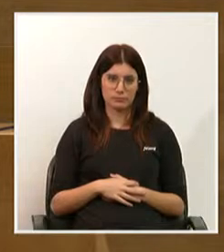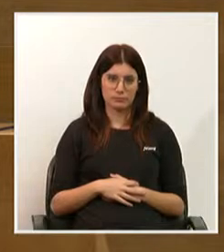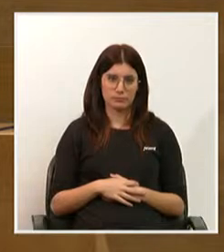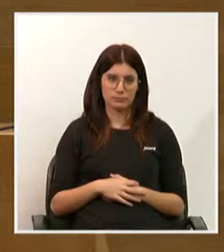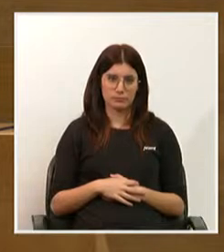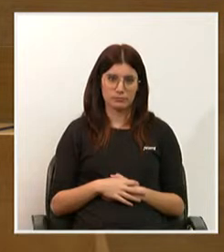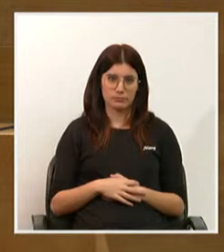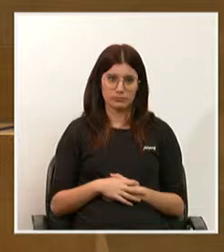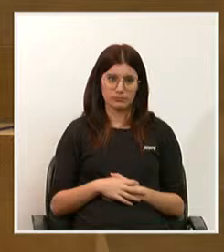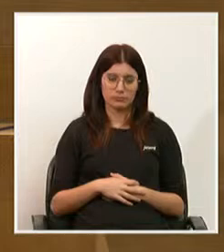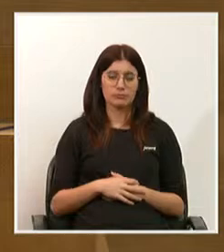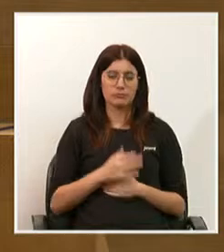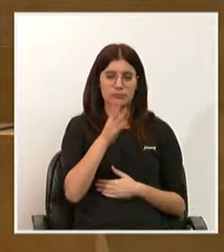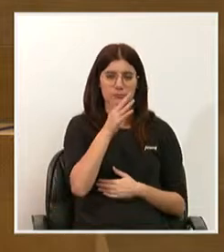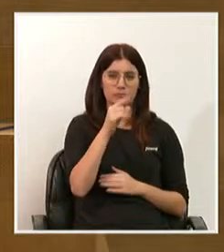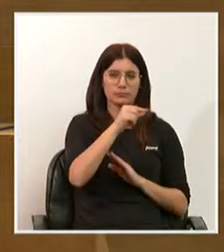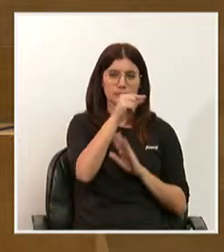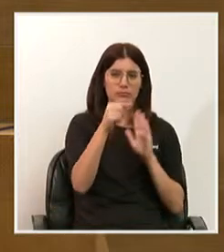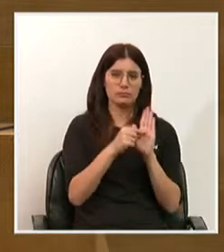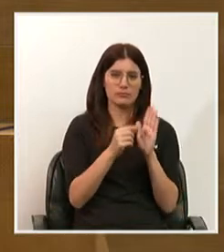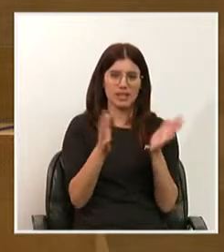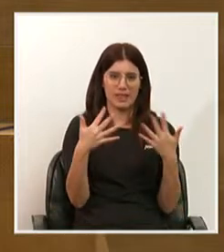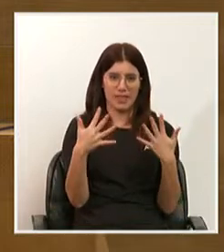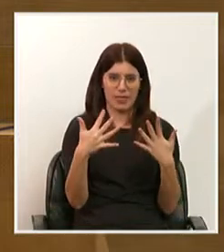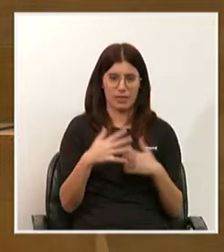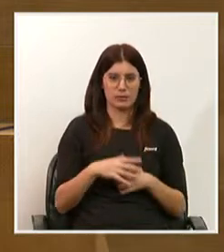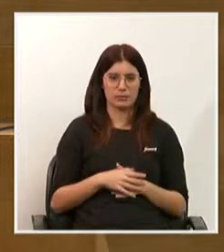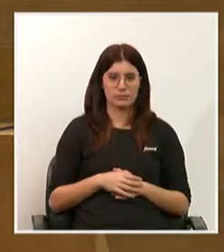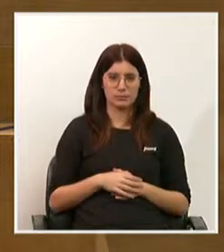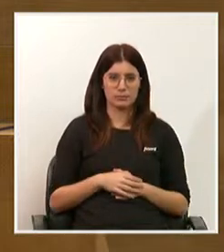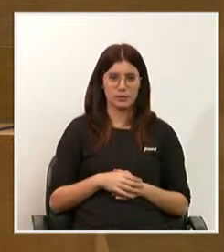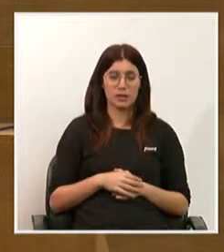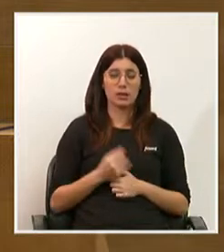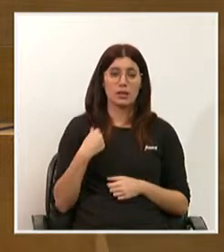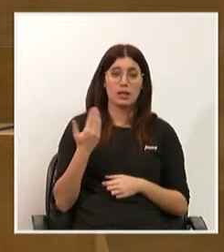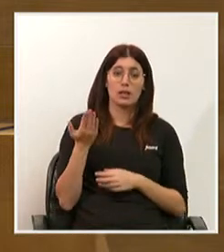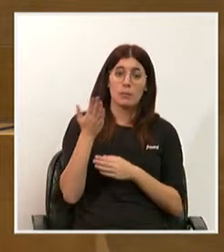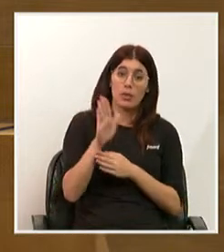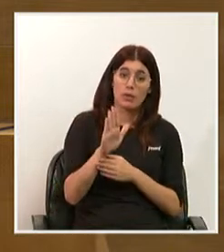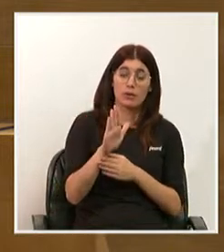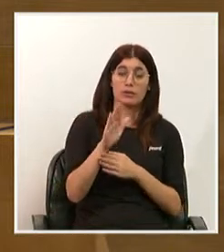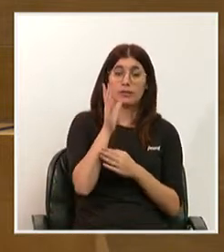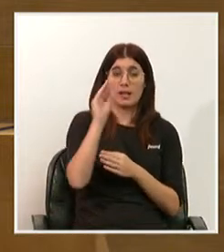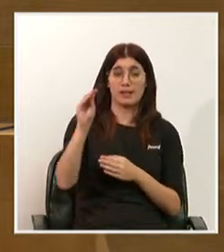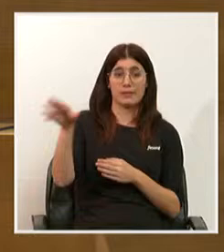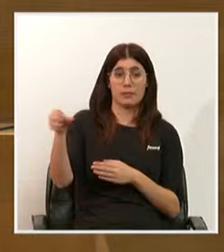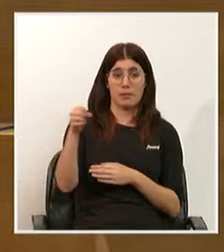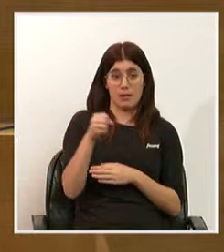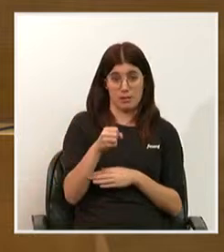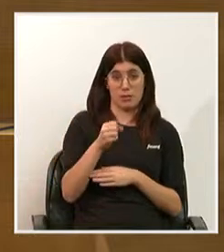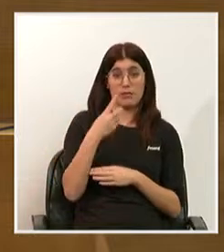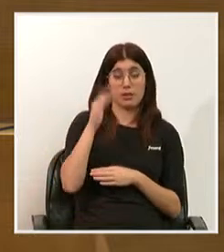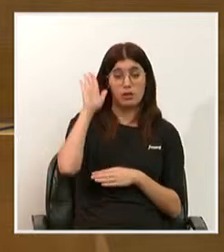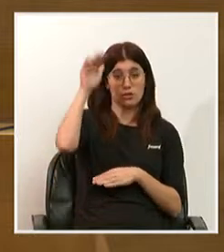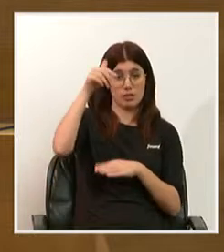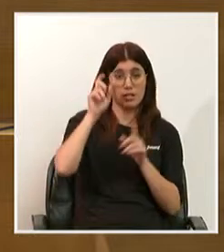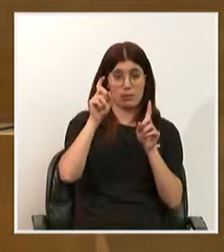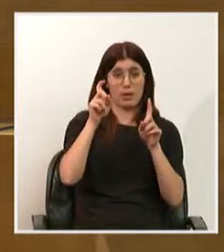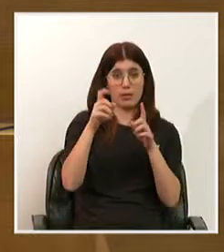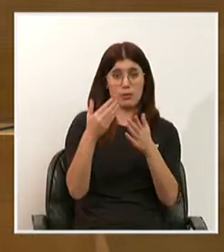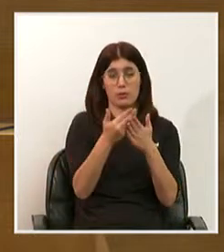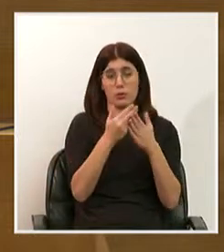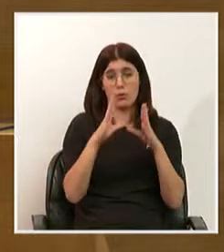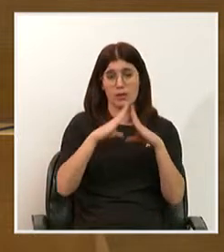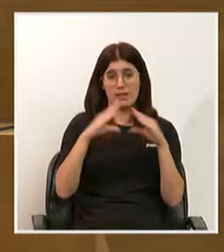iniciativa pasamos al punto 10 moción subsiguiente a la interpelación al conseller de Educación universidades y